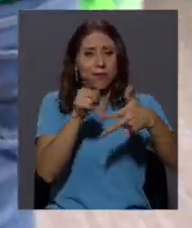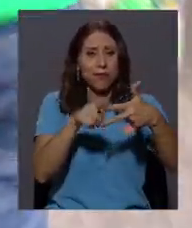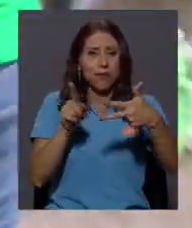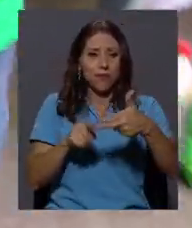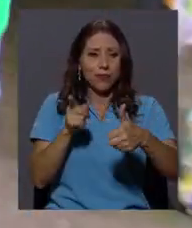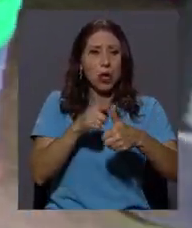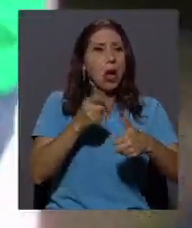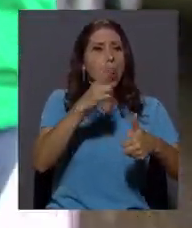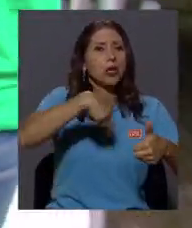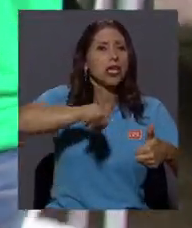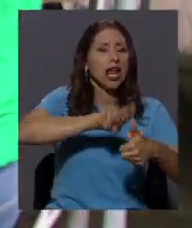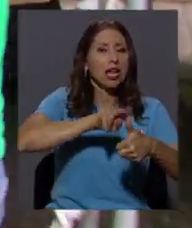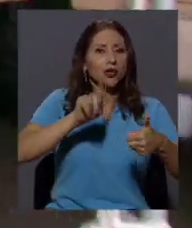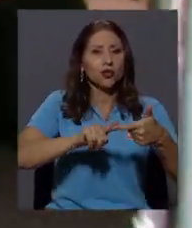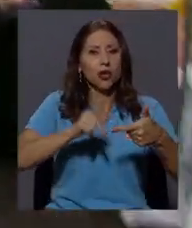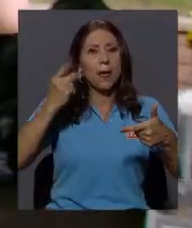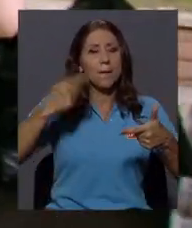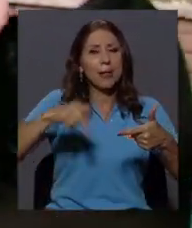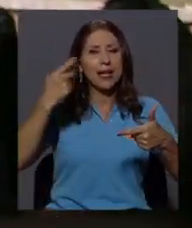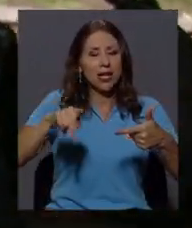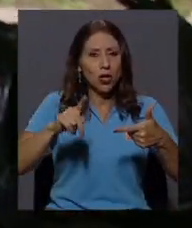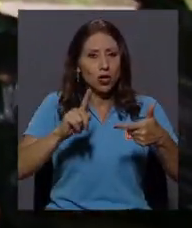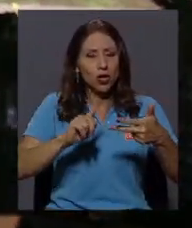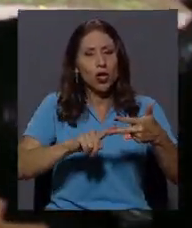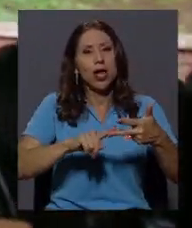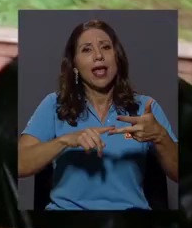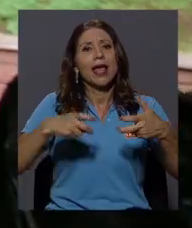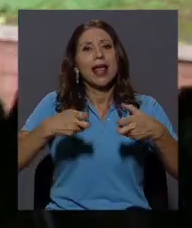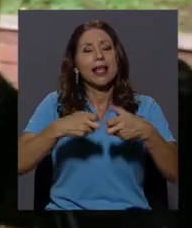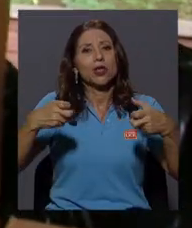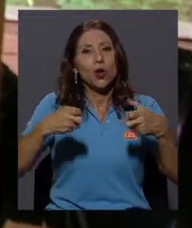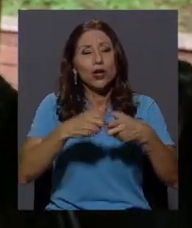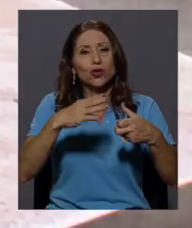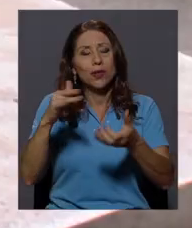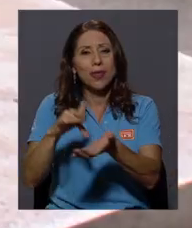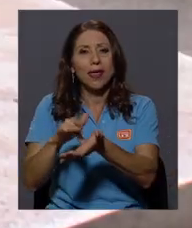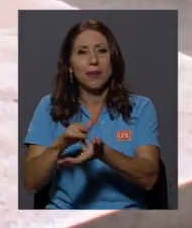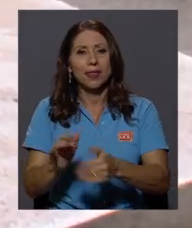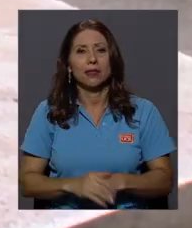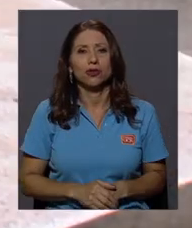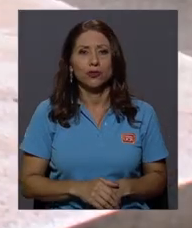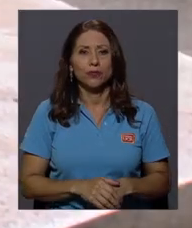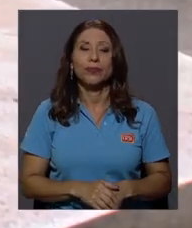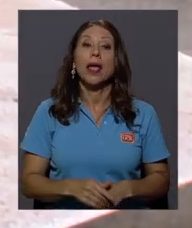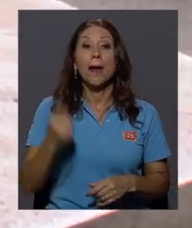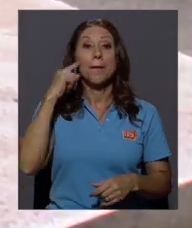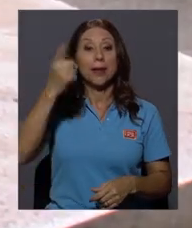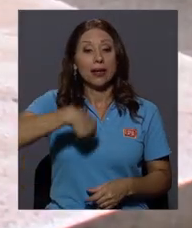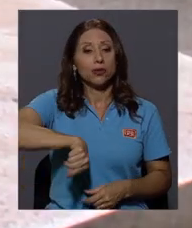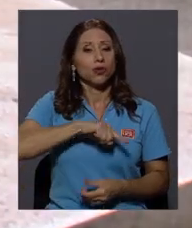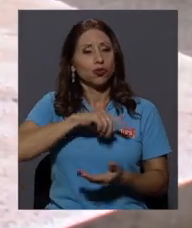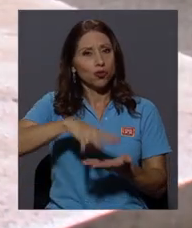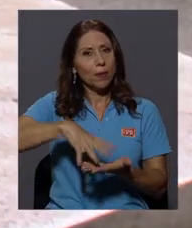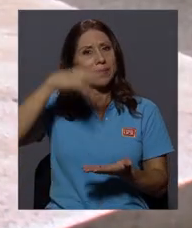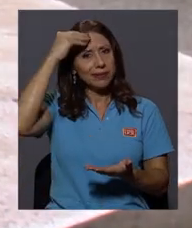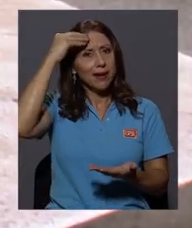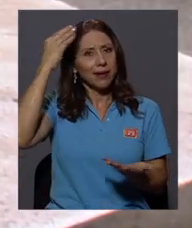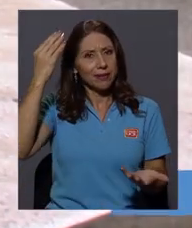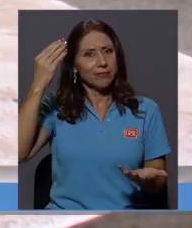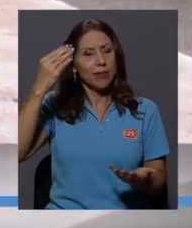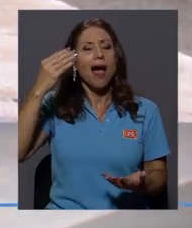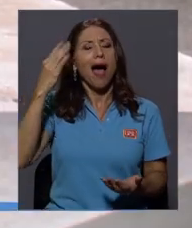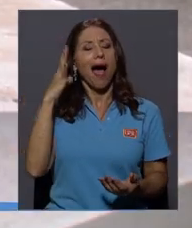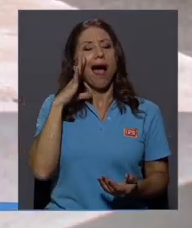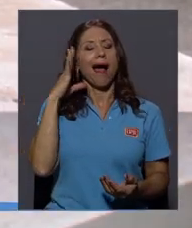ordinarios, peligrosos, electrónicos y medicamentos. Entonces es un aprendizaje para nosotros primero, que nos capacitamos de